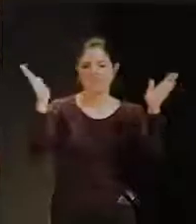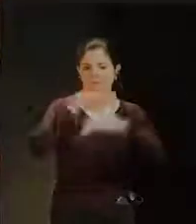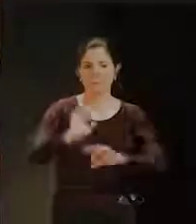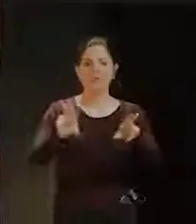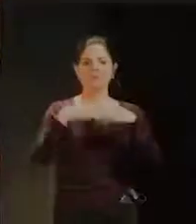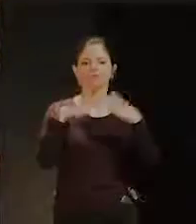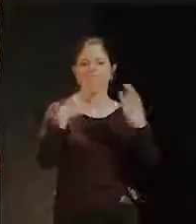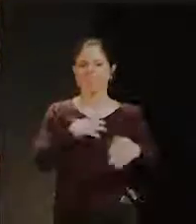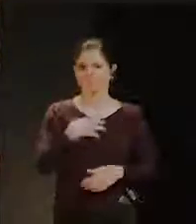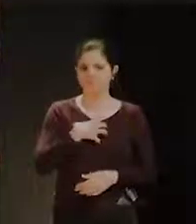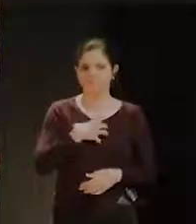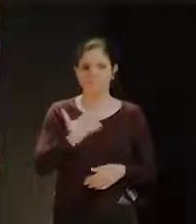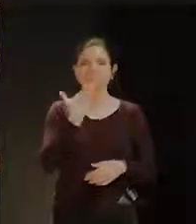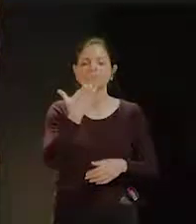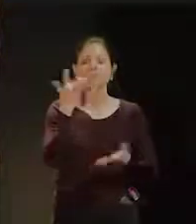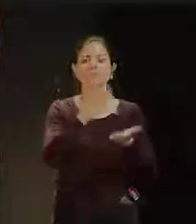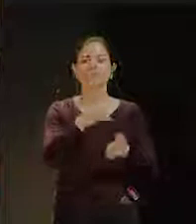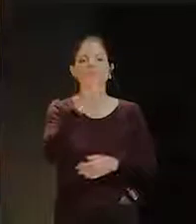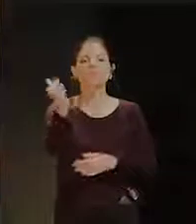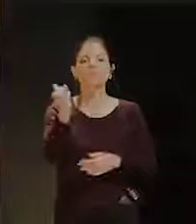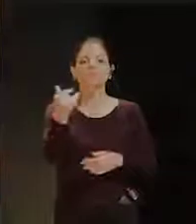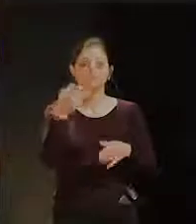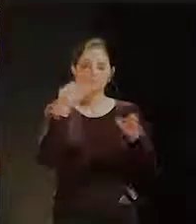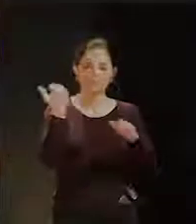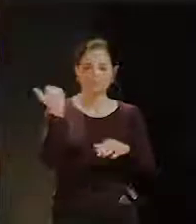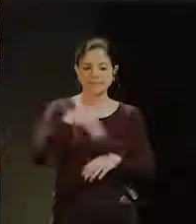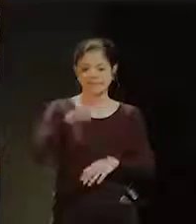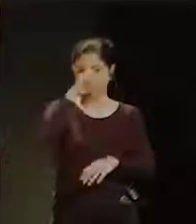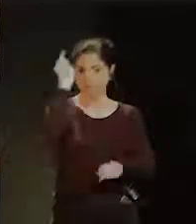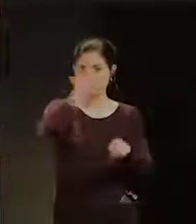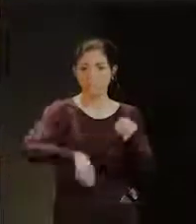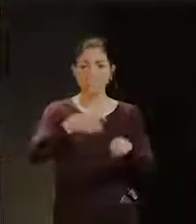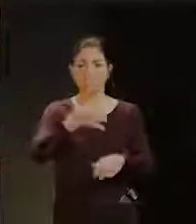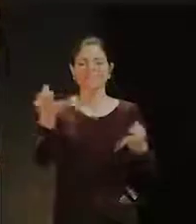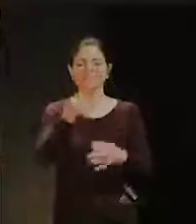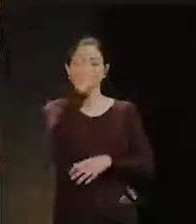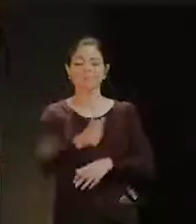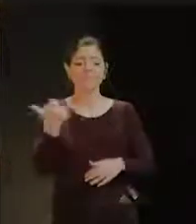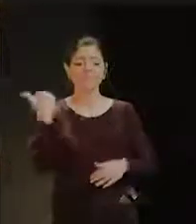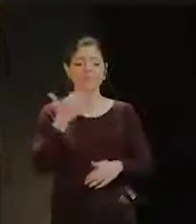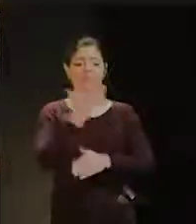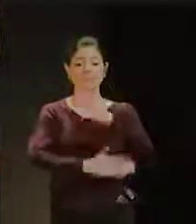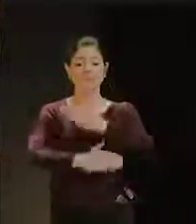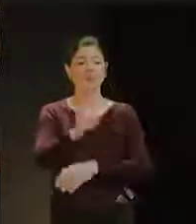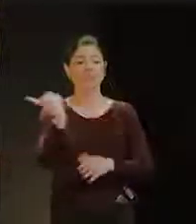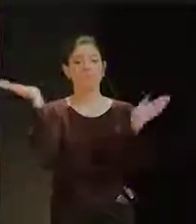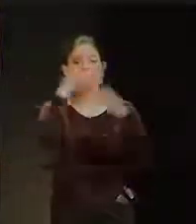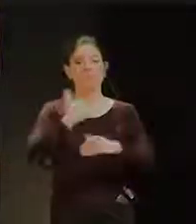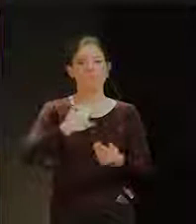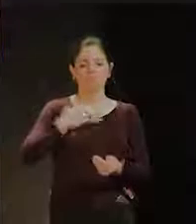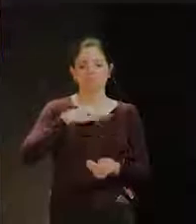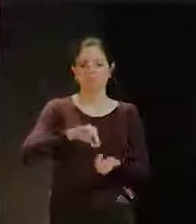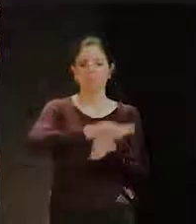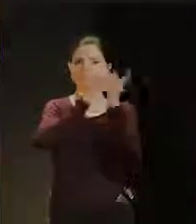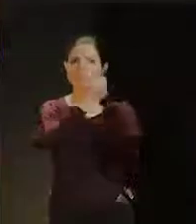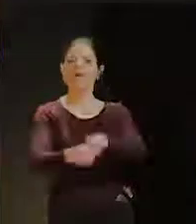eventos sociales, por ejemplo. Una vez que están fijados o fijadas, una persona que ya no tiene discapacidad puede convertirse en